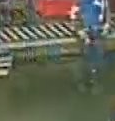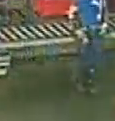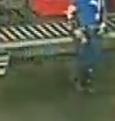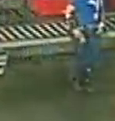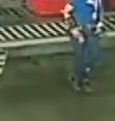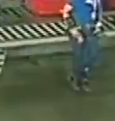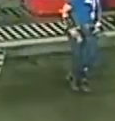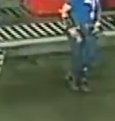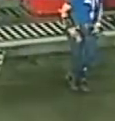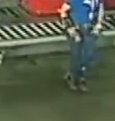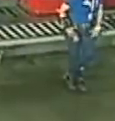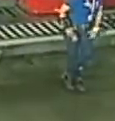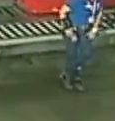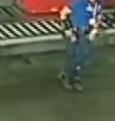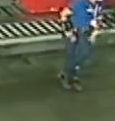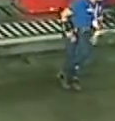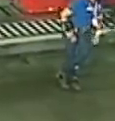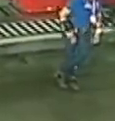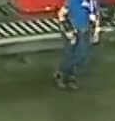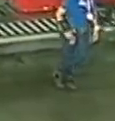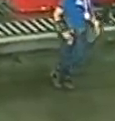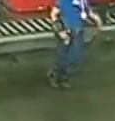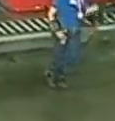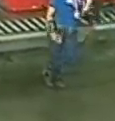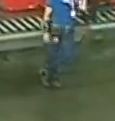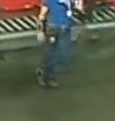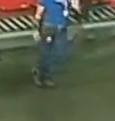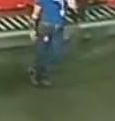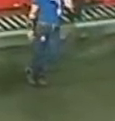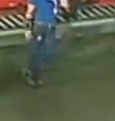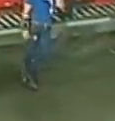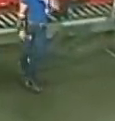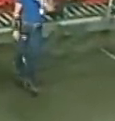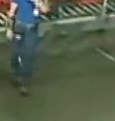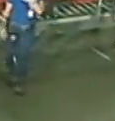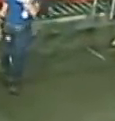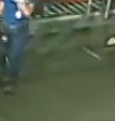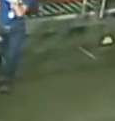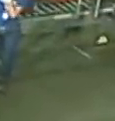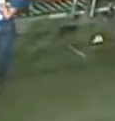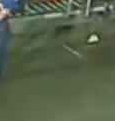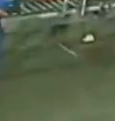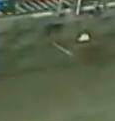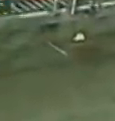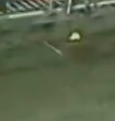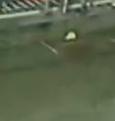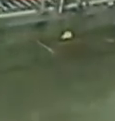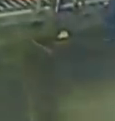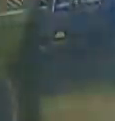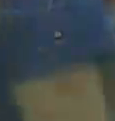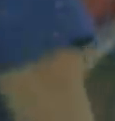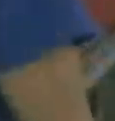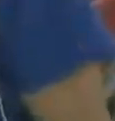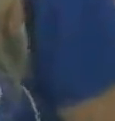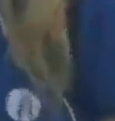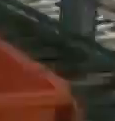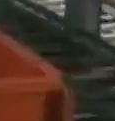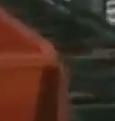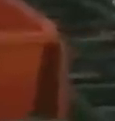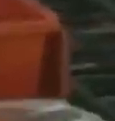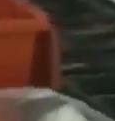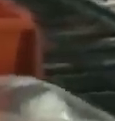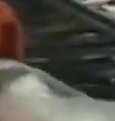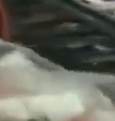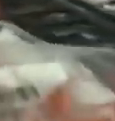cualquier rincón de Venezuela. Tiempo promedio de despacho para cualquier rincón de